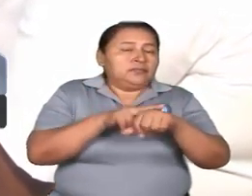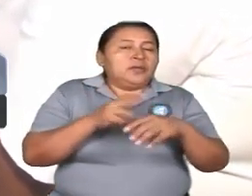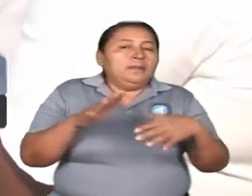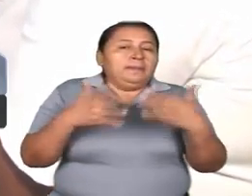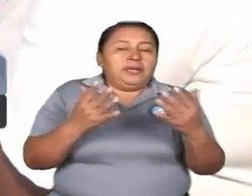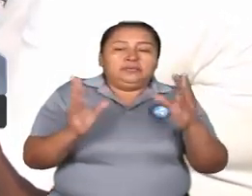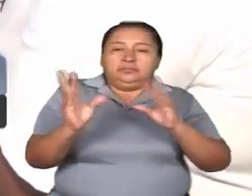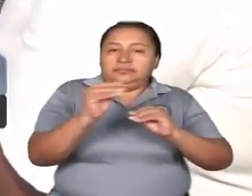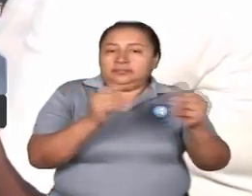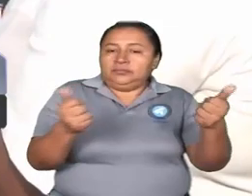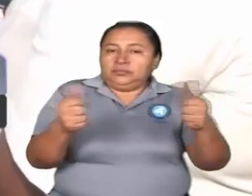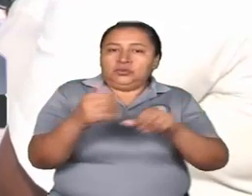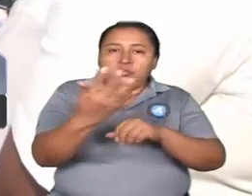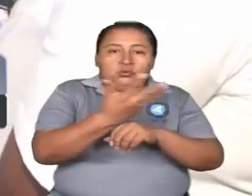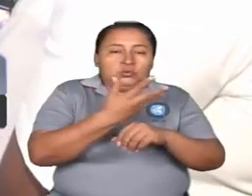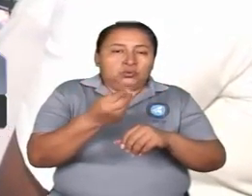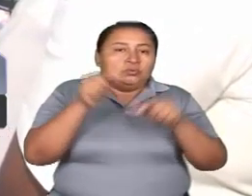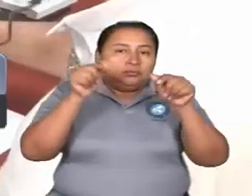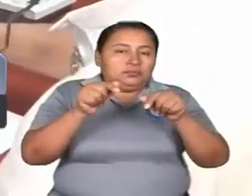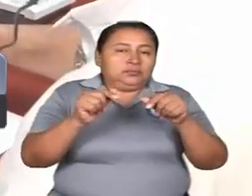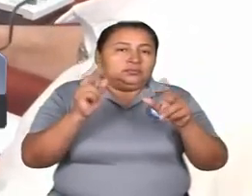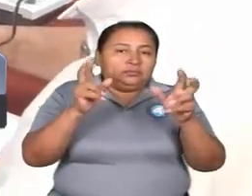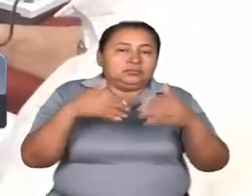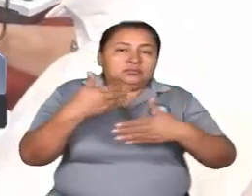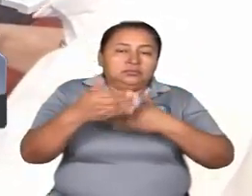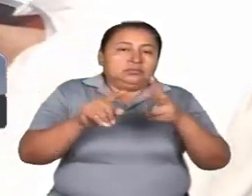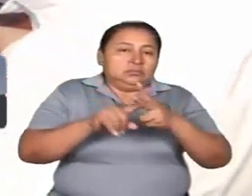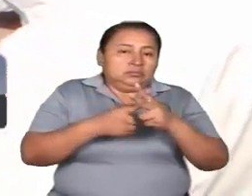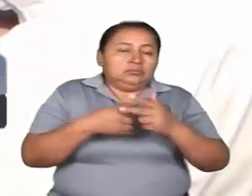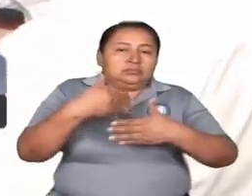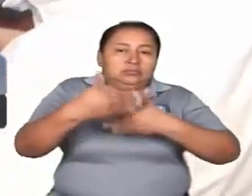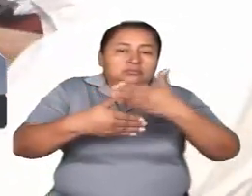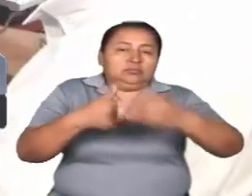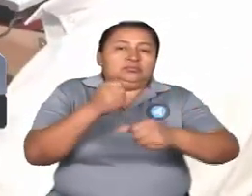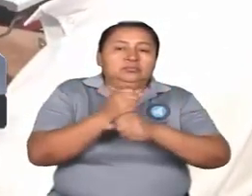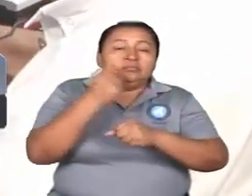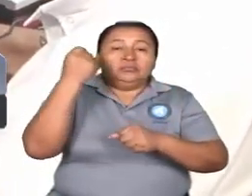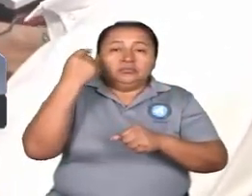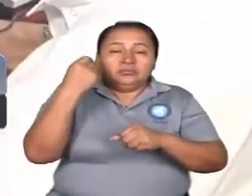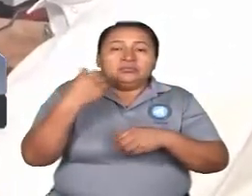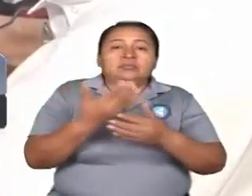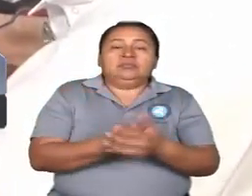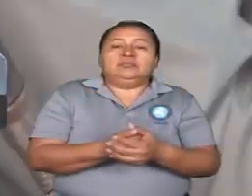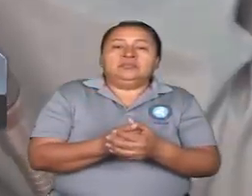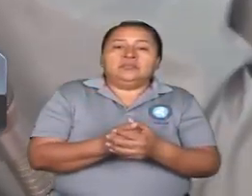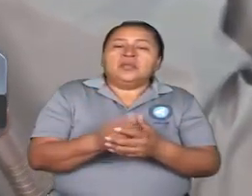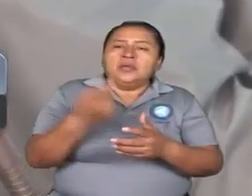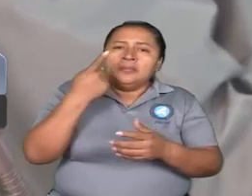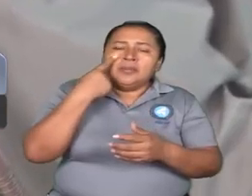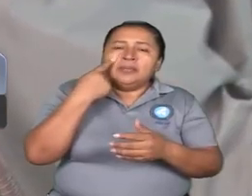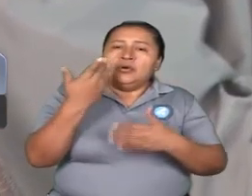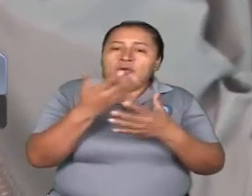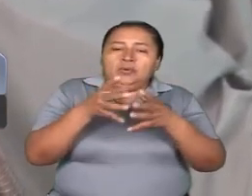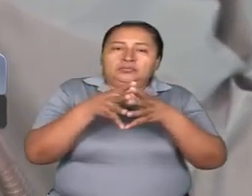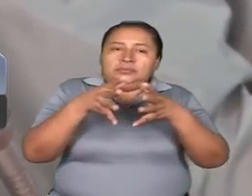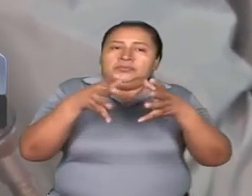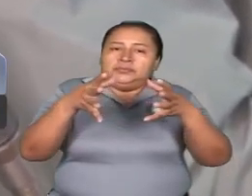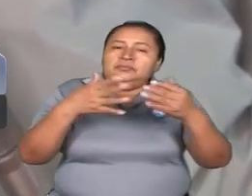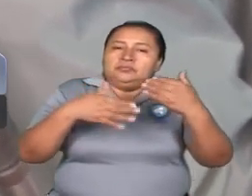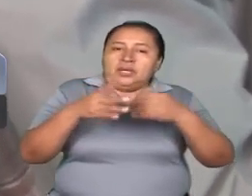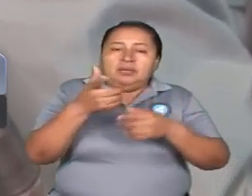converger todas y todos ahí y empezar, ¿no?, dentro de ese proceso de entendimiento. Vemos cómo va creciendo el